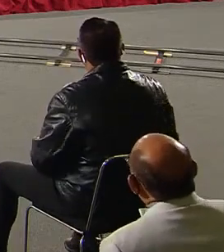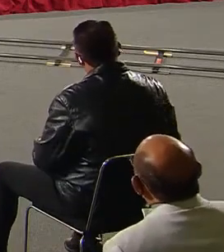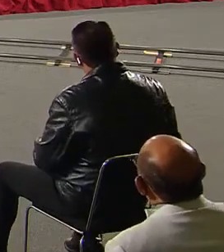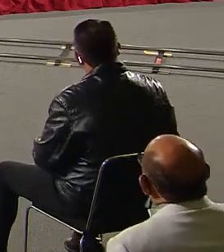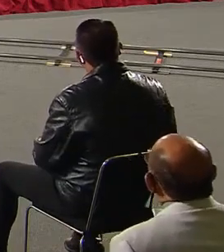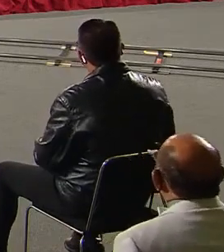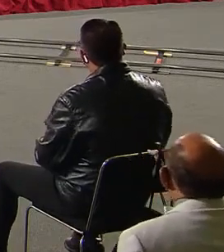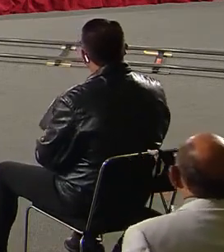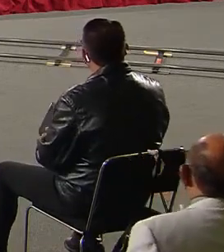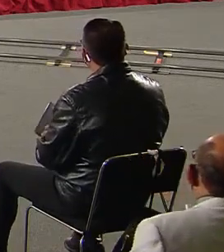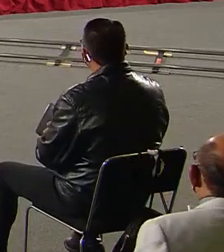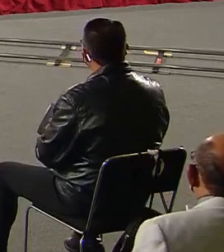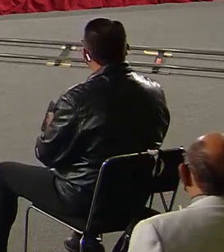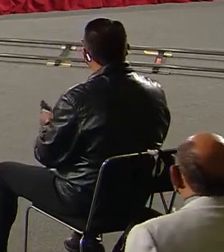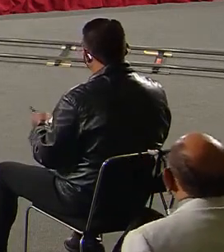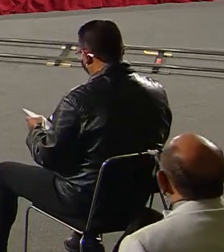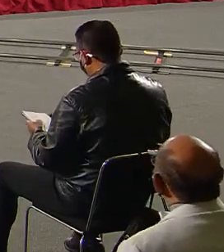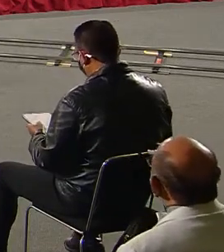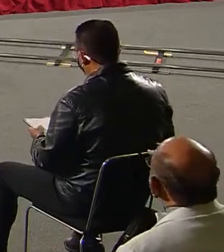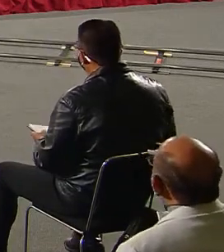Ánimo.